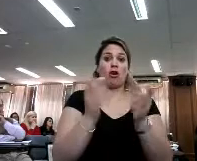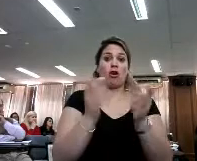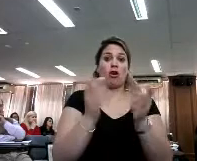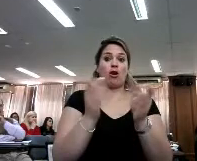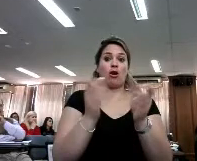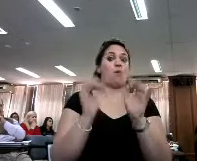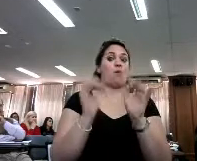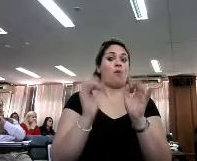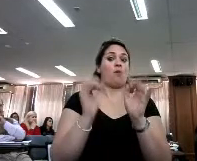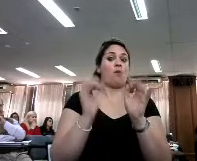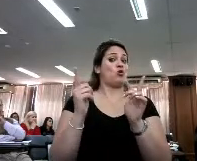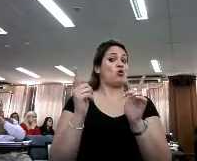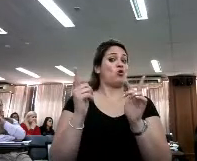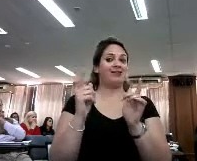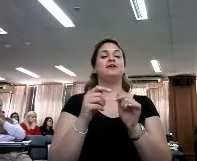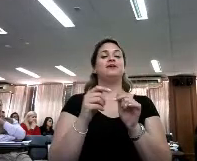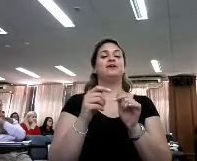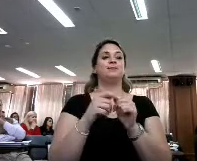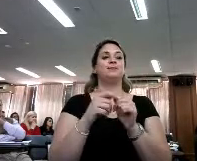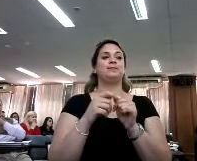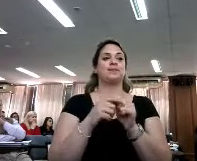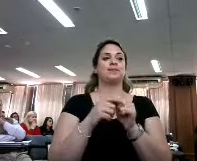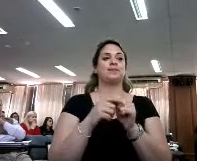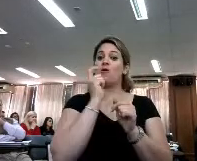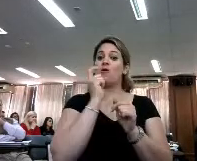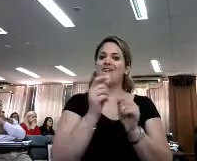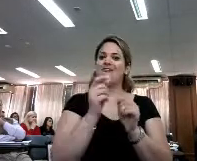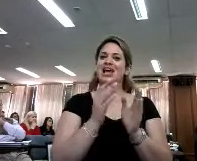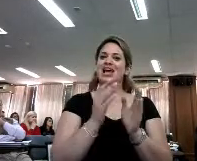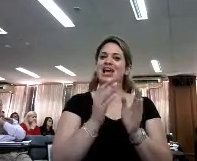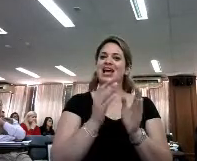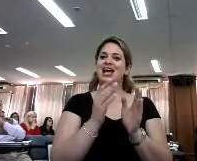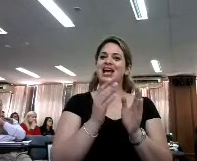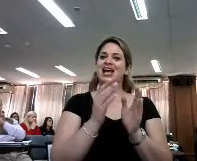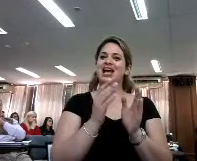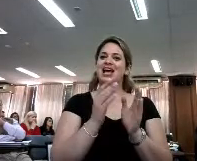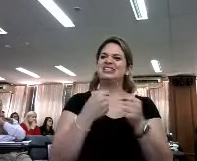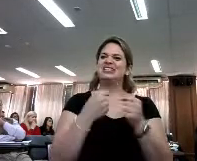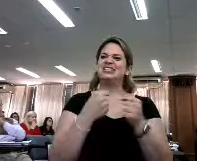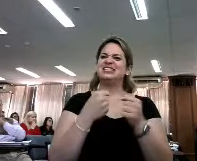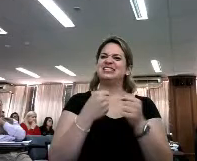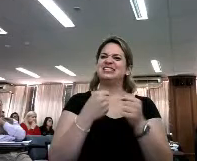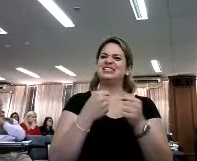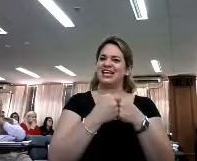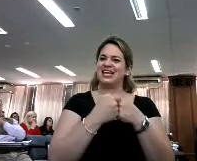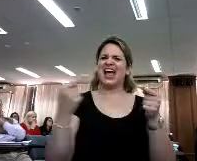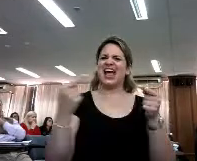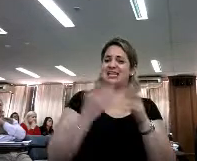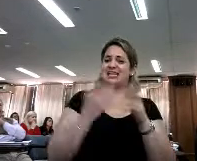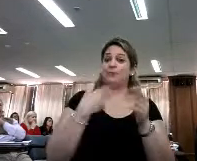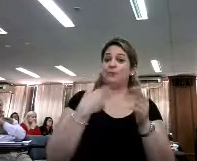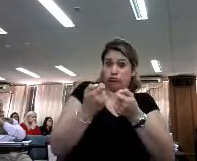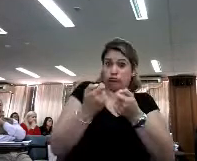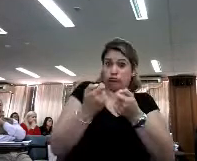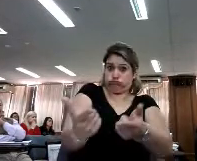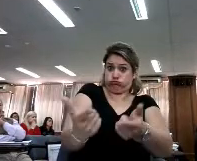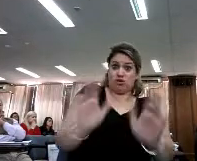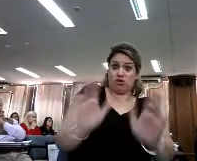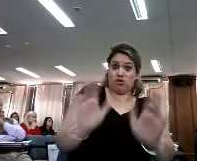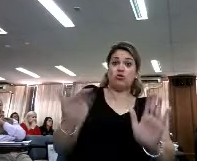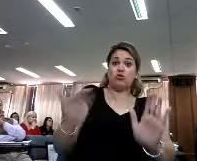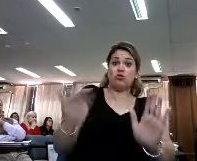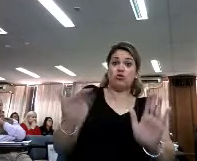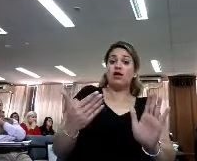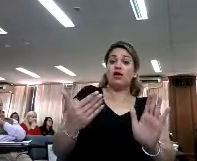cuando yo decía la palabra cesión, que incluso me parece que es antitécnica, porque yo no le estoy cediendo los derechos de la obra, le